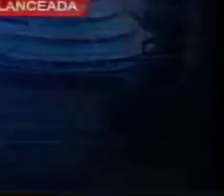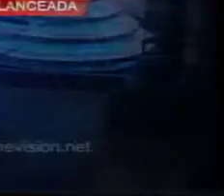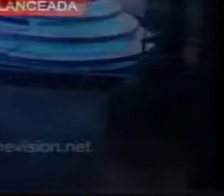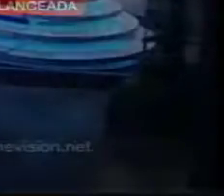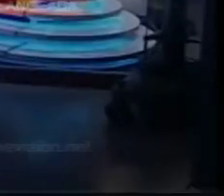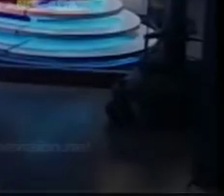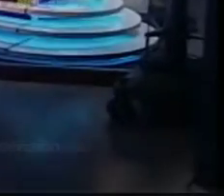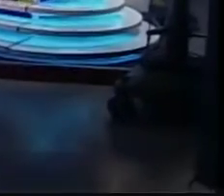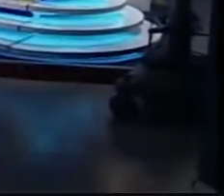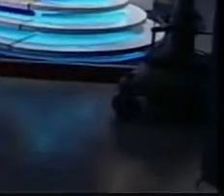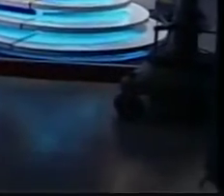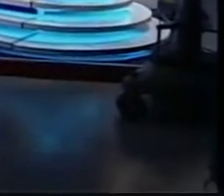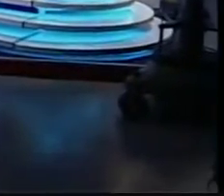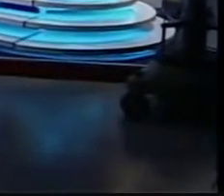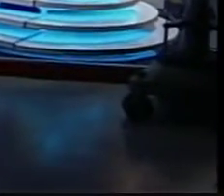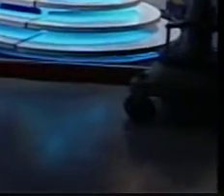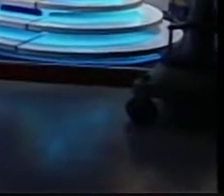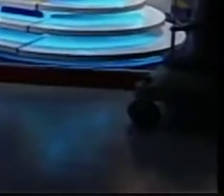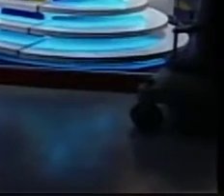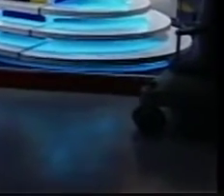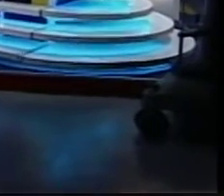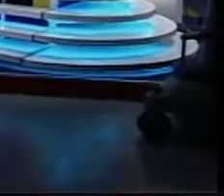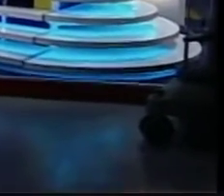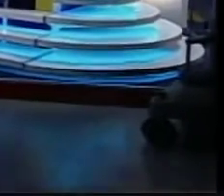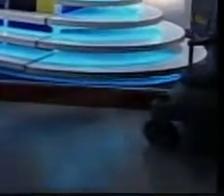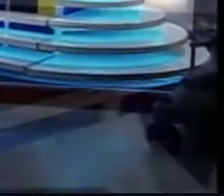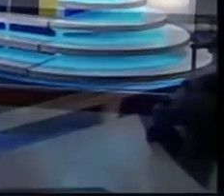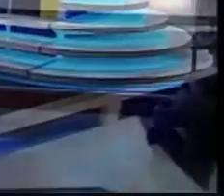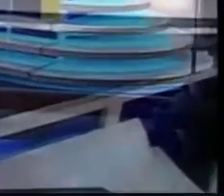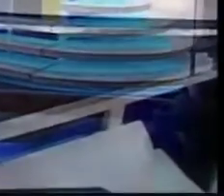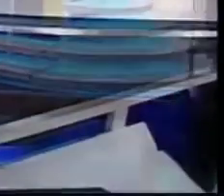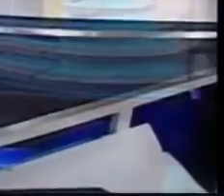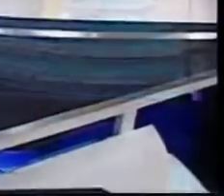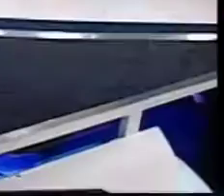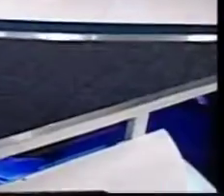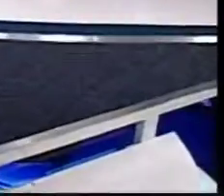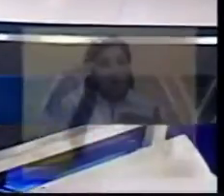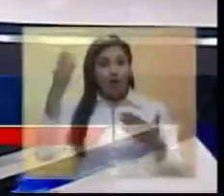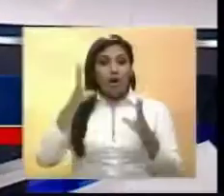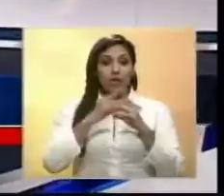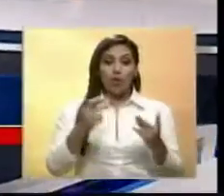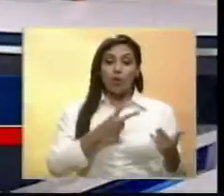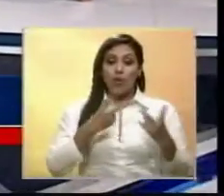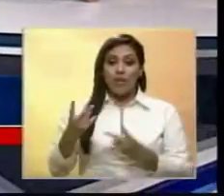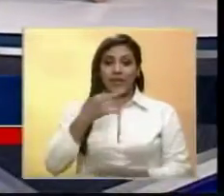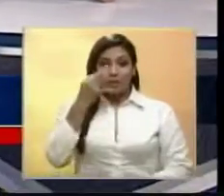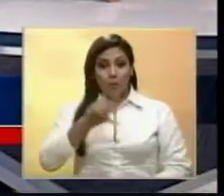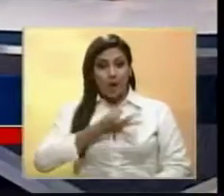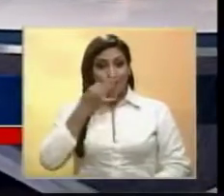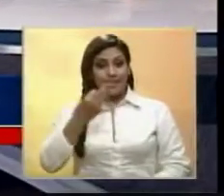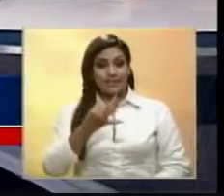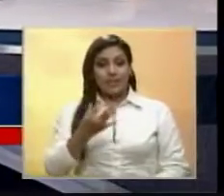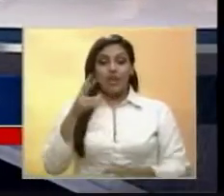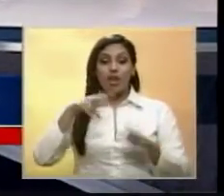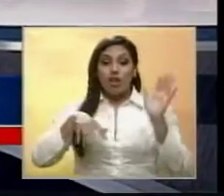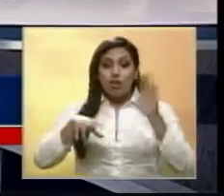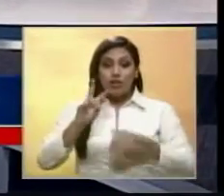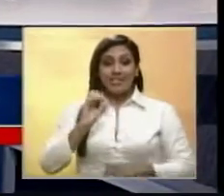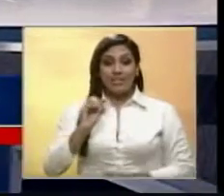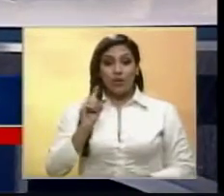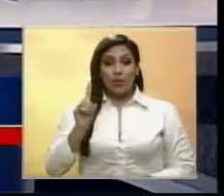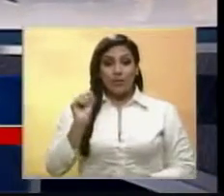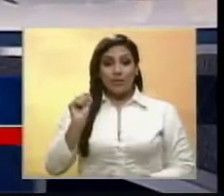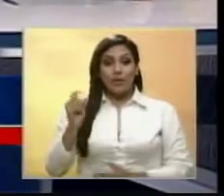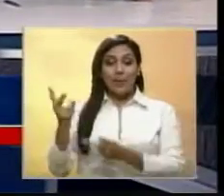Noticiero Venevisión. Información justa y balanceada. ¿Qué tal, amigos? Tengan todos muy buenas tardes.